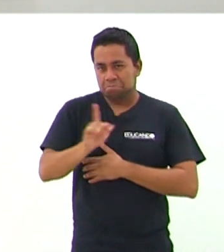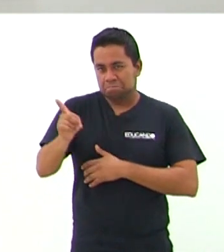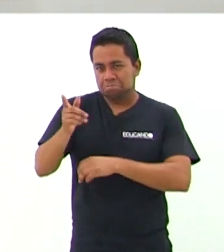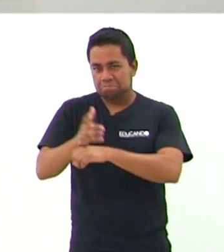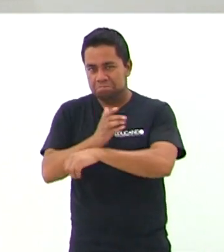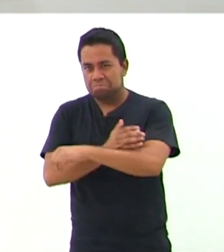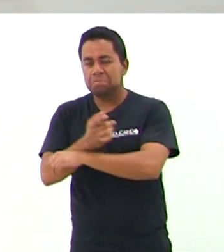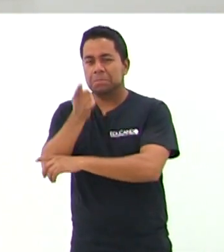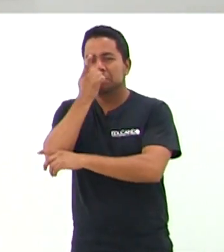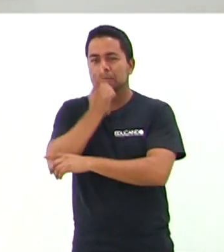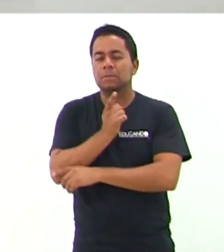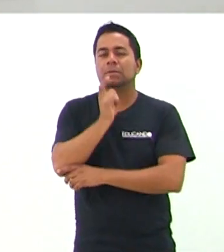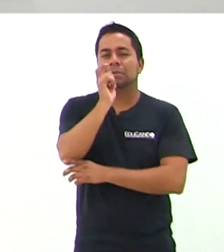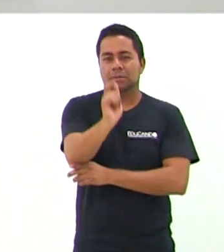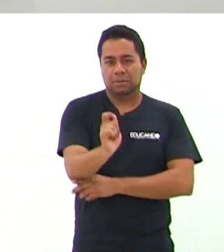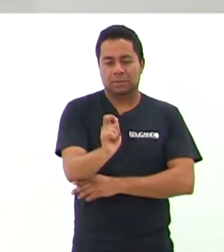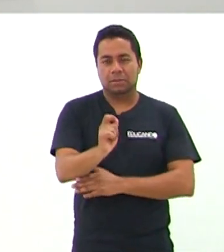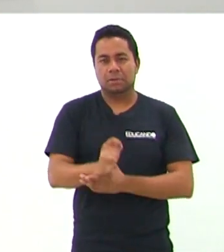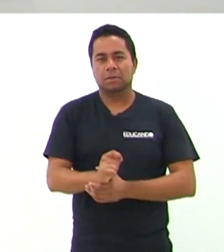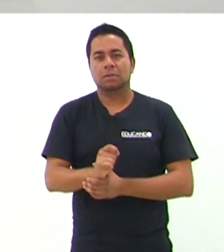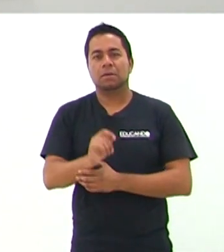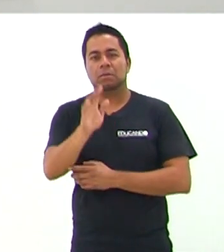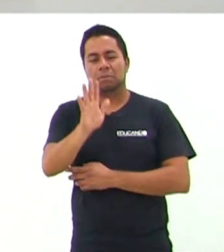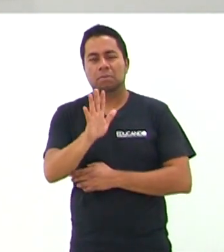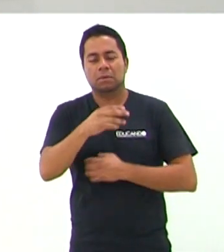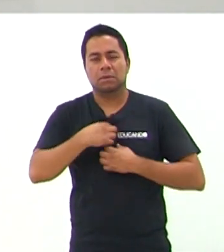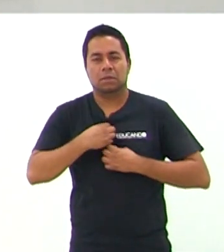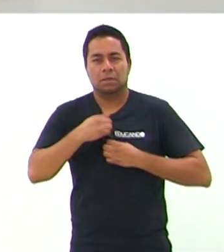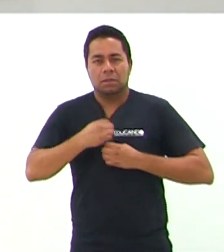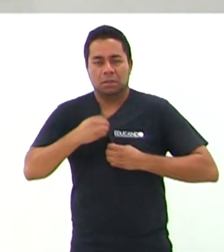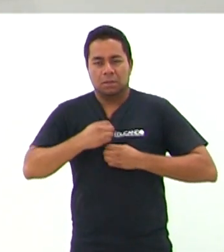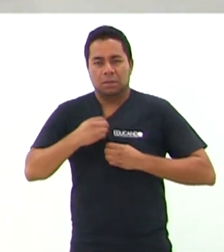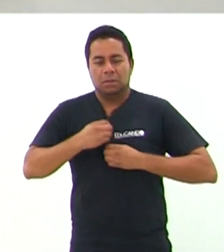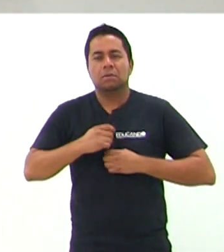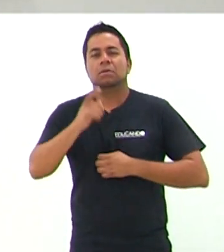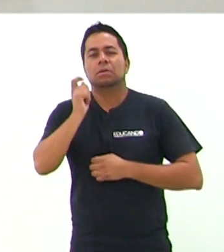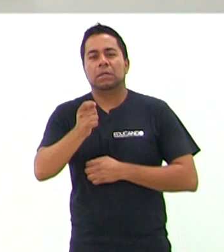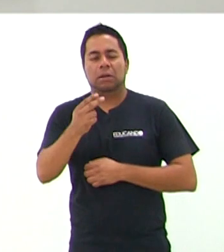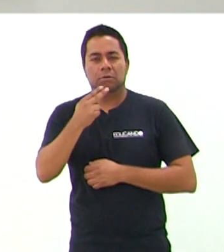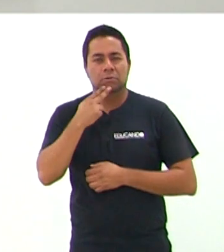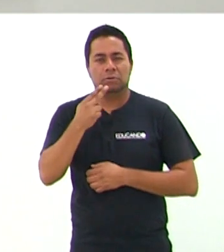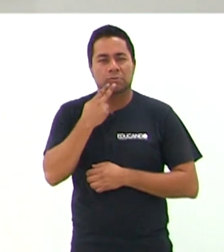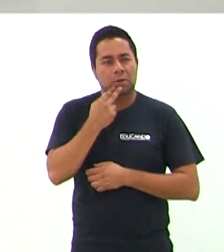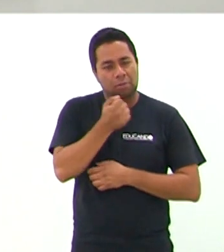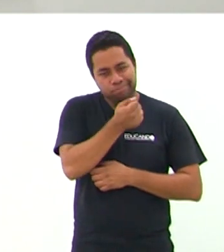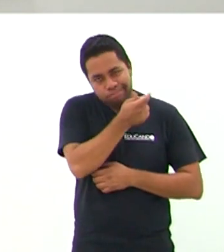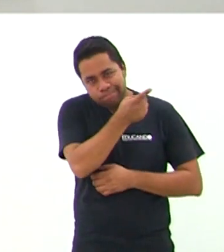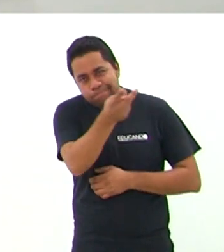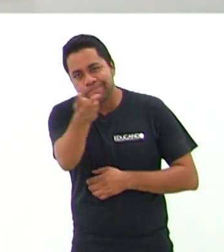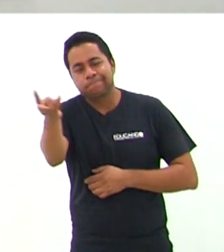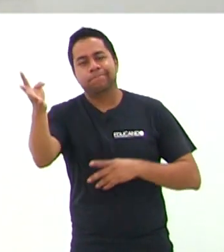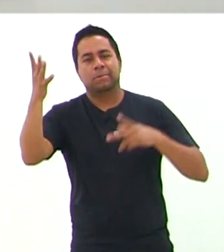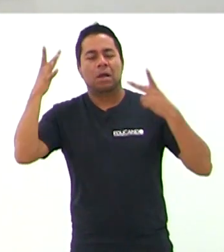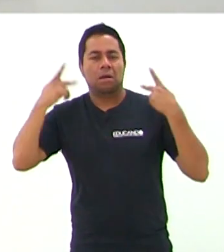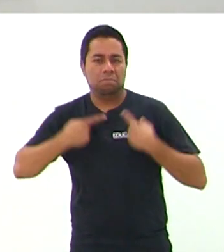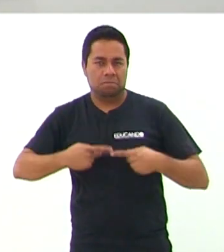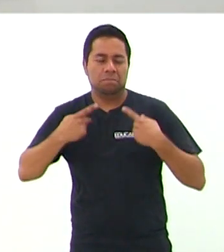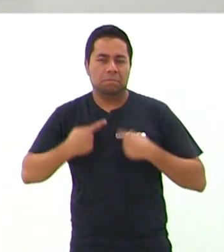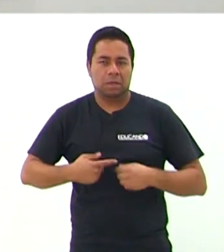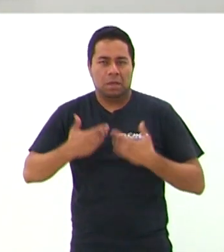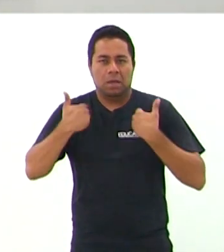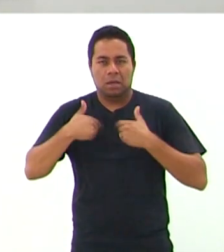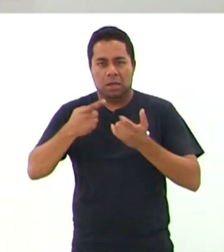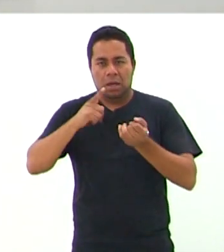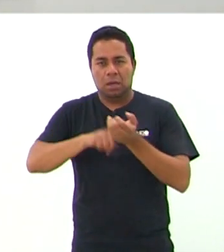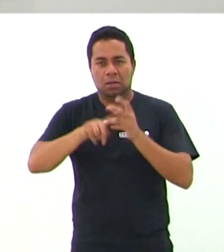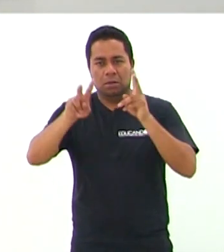compañeros. Sí, así es. El hábito es lo que usan regularmente algunas personas que están en